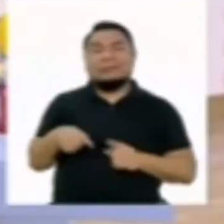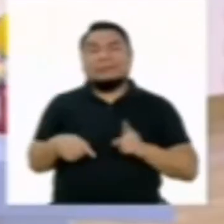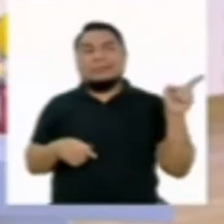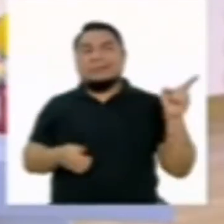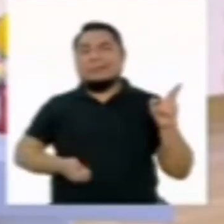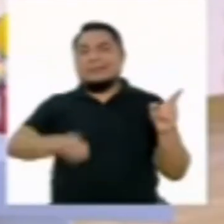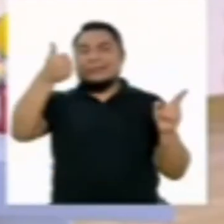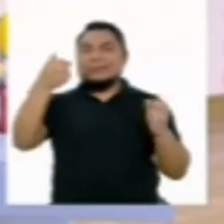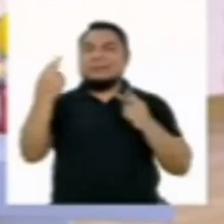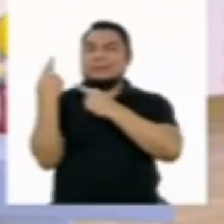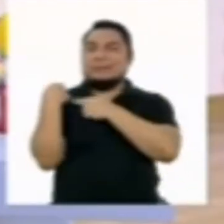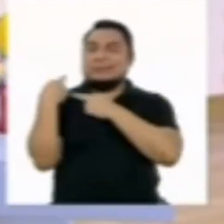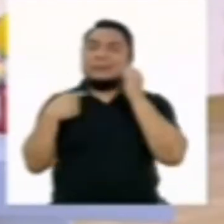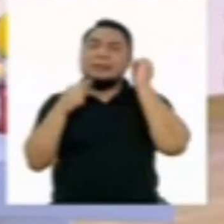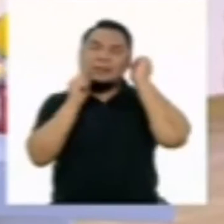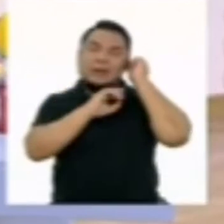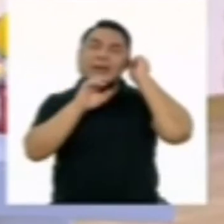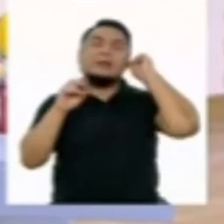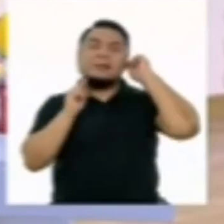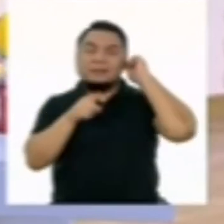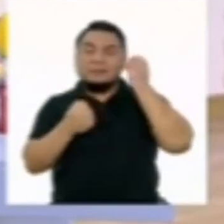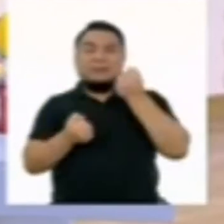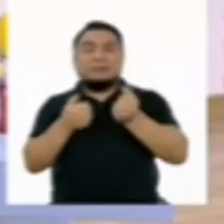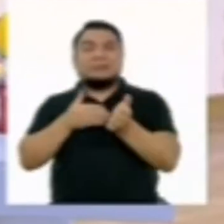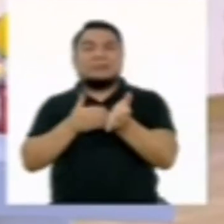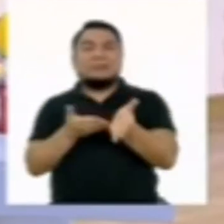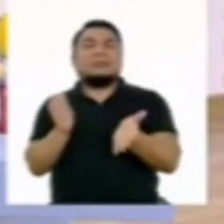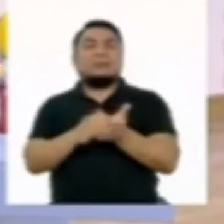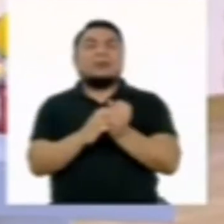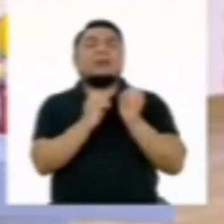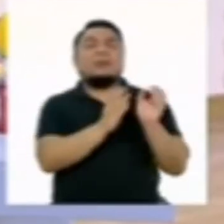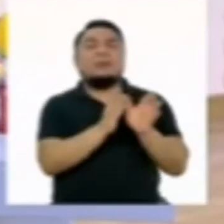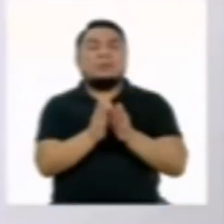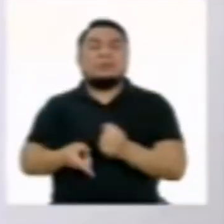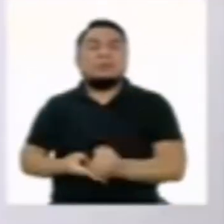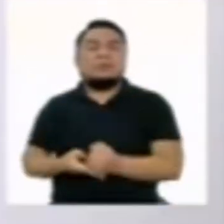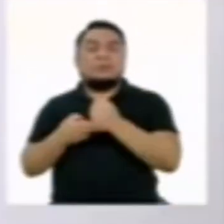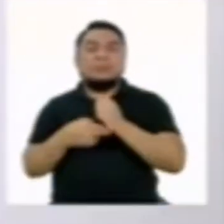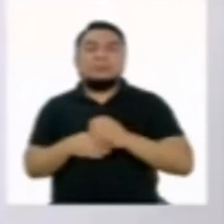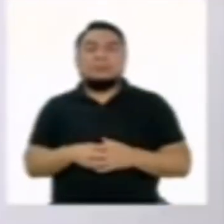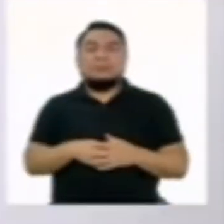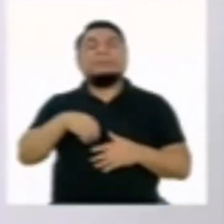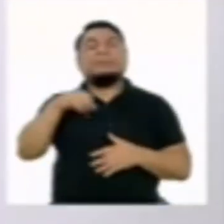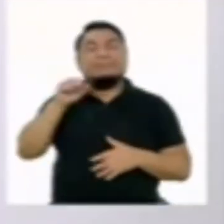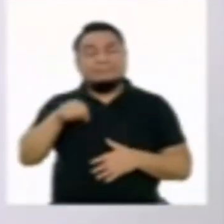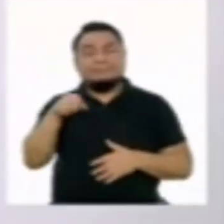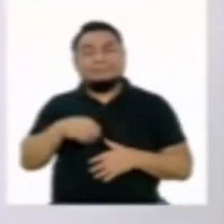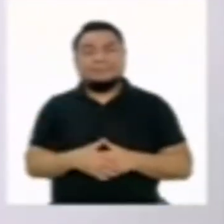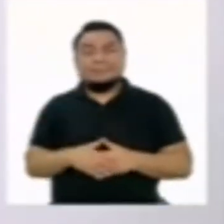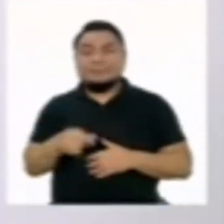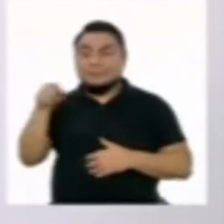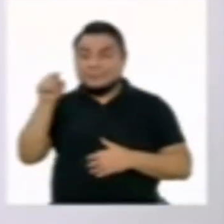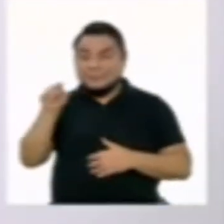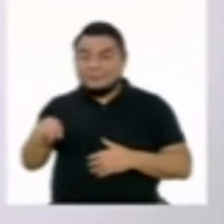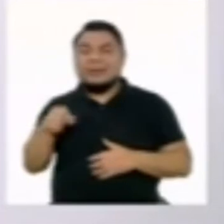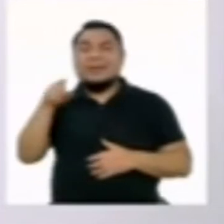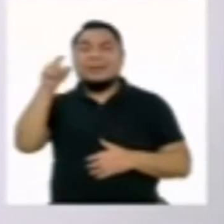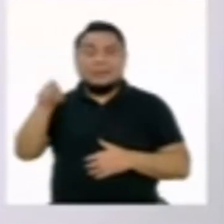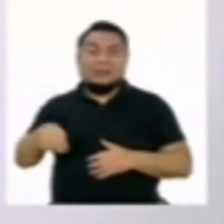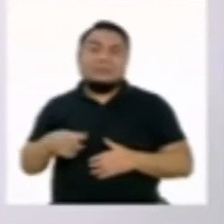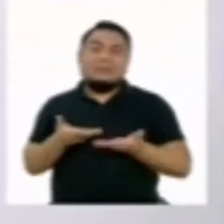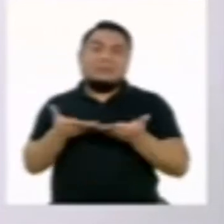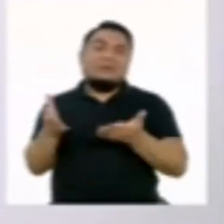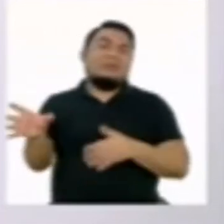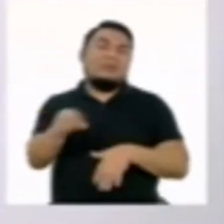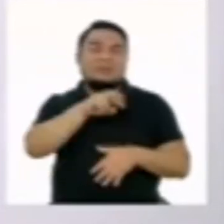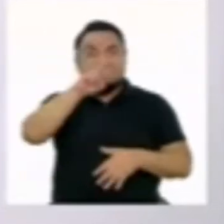autoridades, que deben tomar medidas para que el transporte público sea más ordenado y seguro. Así es, Yanira, y esto debe ocurrir